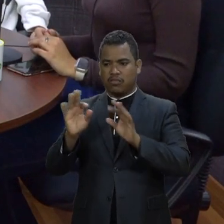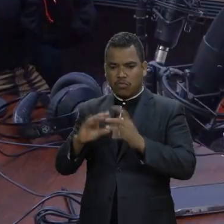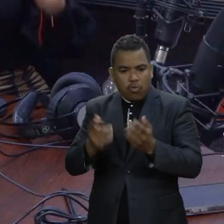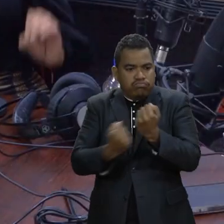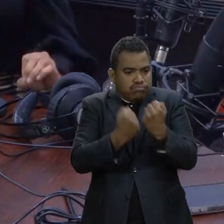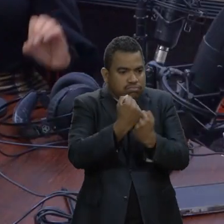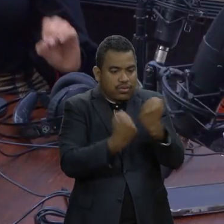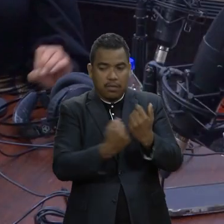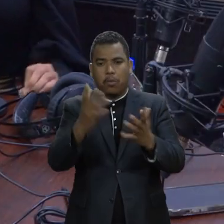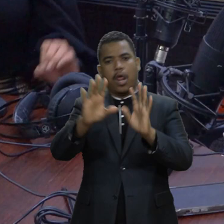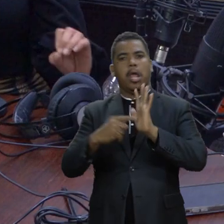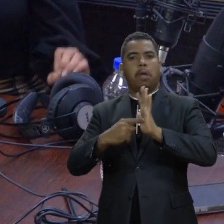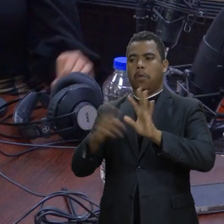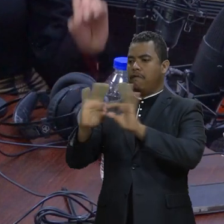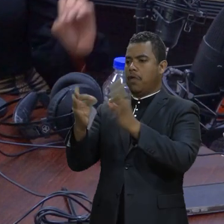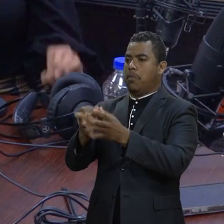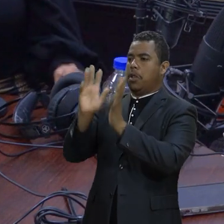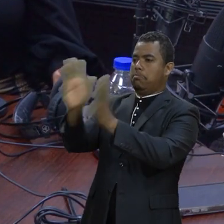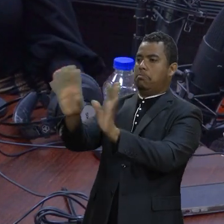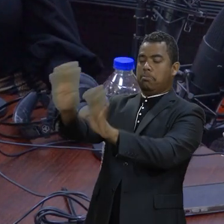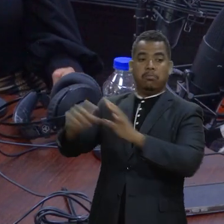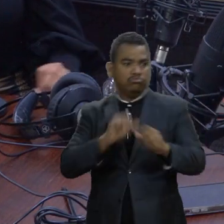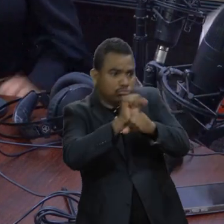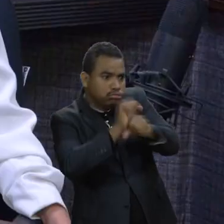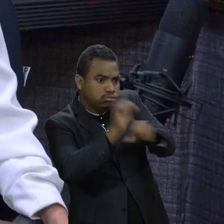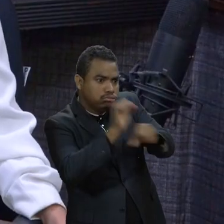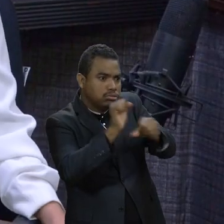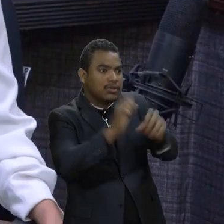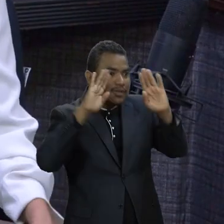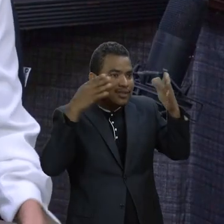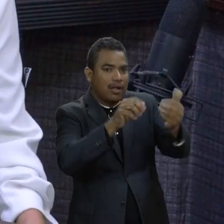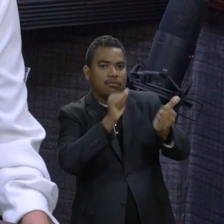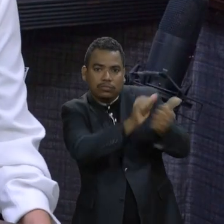casos que pueden llegar a ser impacto en la sociedad? Sí,